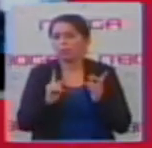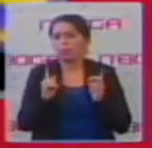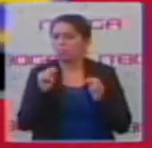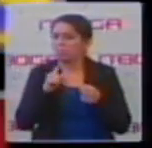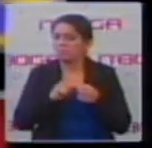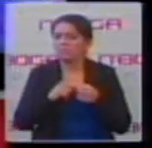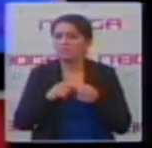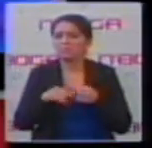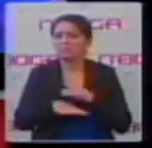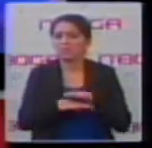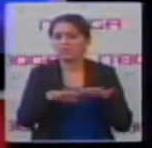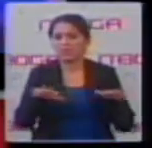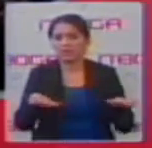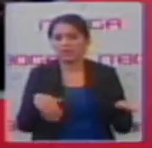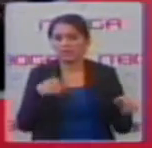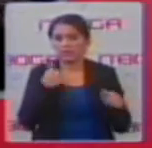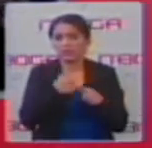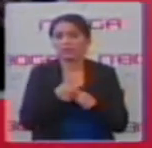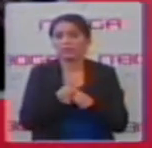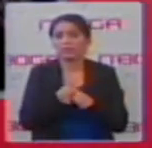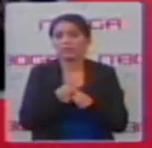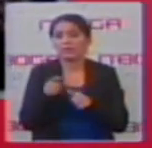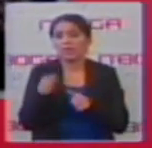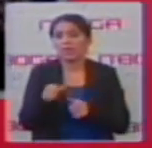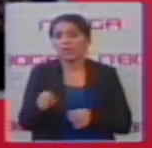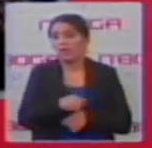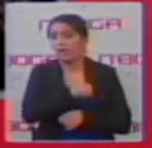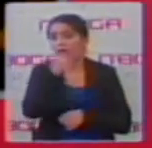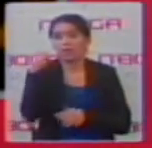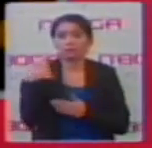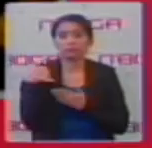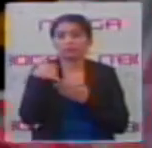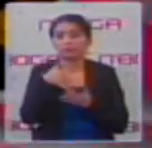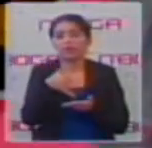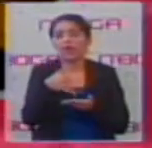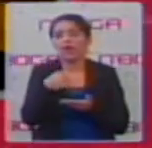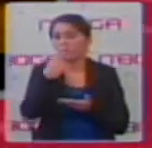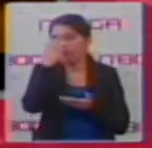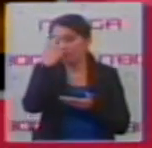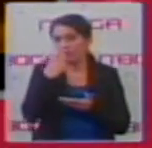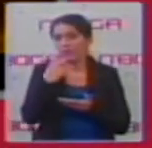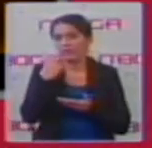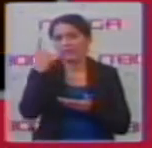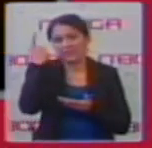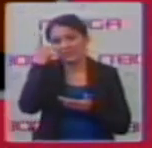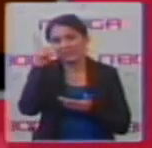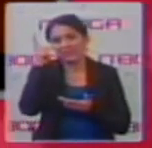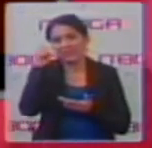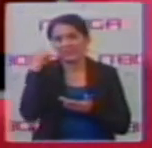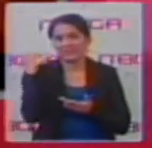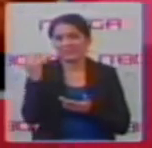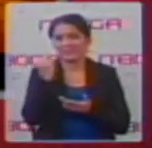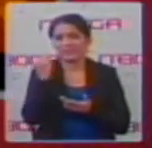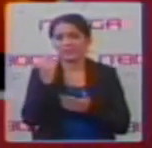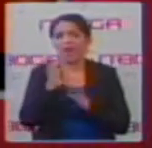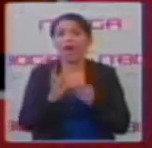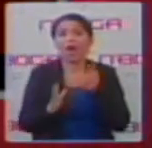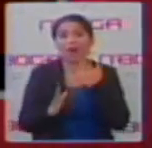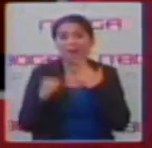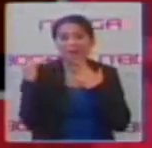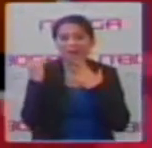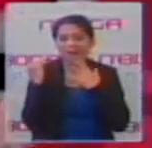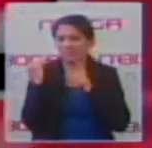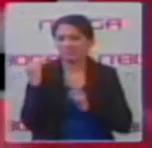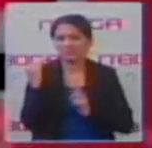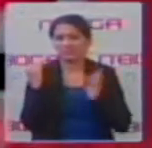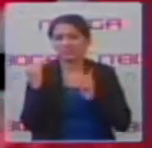del Distrito Metropolitano. Y la categoría que ganó fue el Hotel Líder Verde, pero no por el color verde, no es que está pintado de